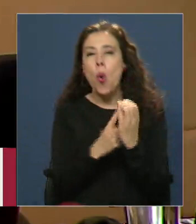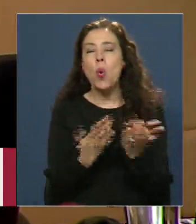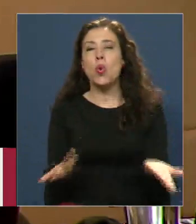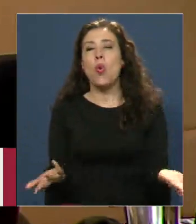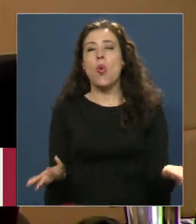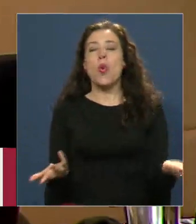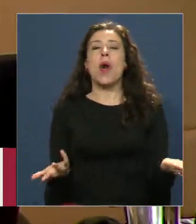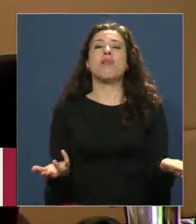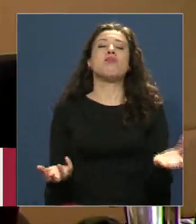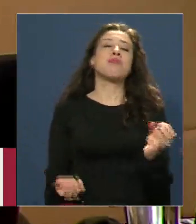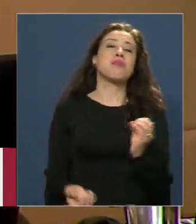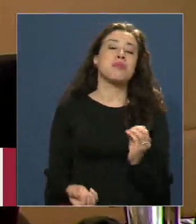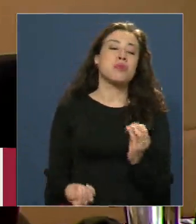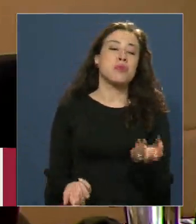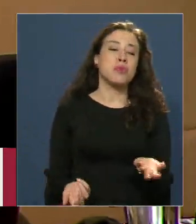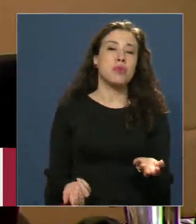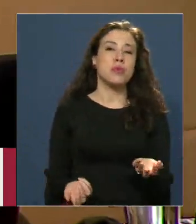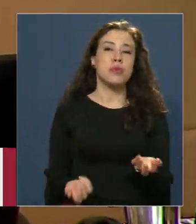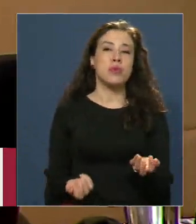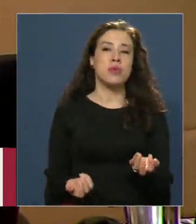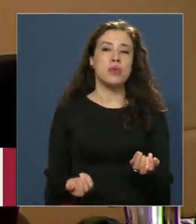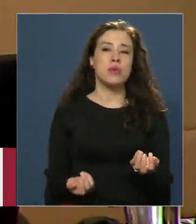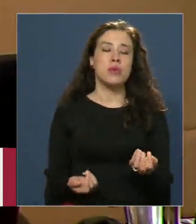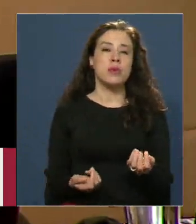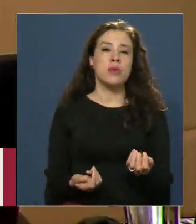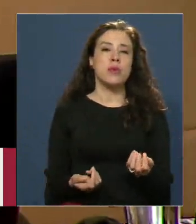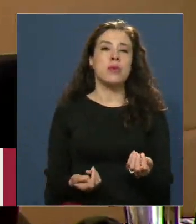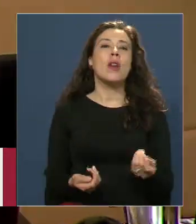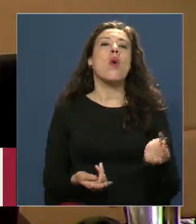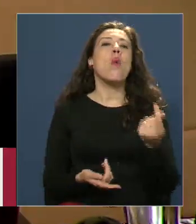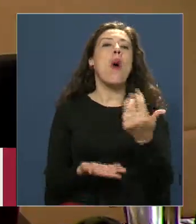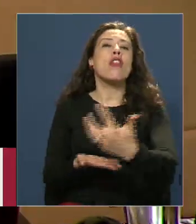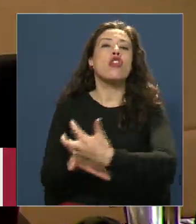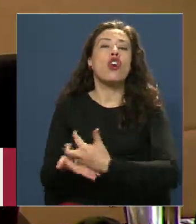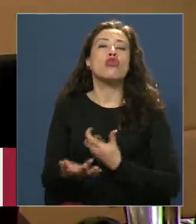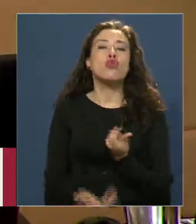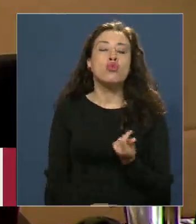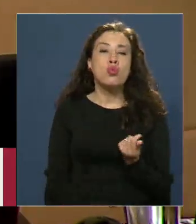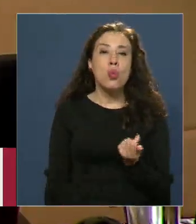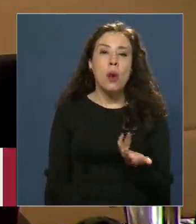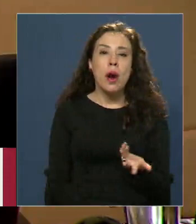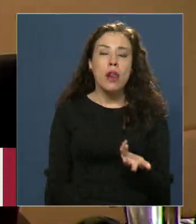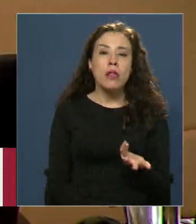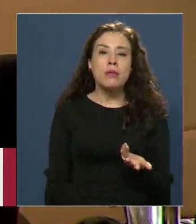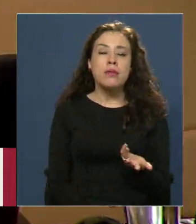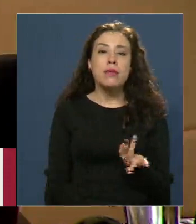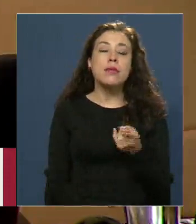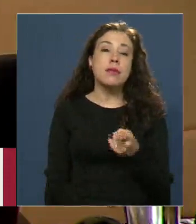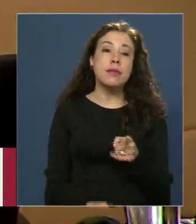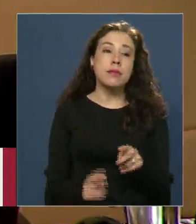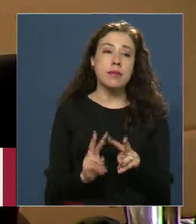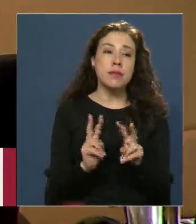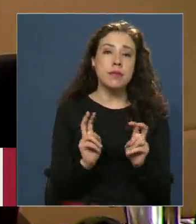que ver con los ingresos socioeconómicos, obviamente que es